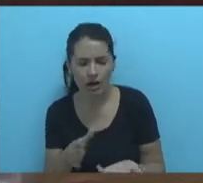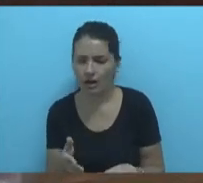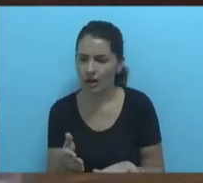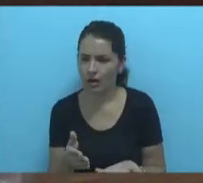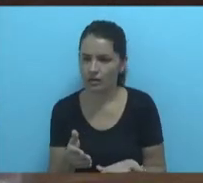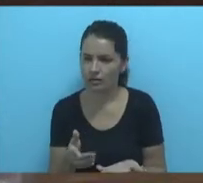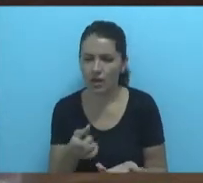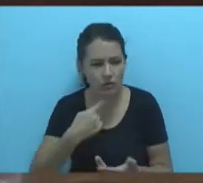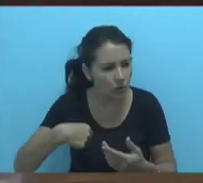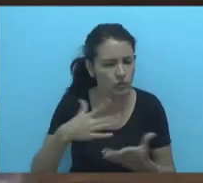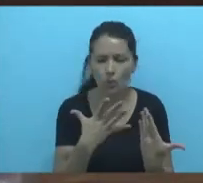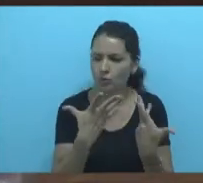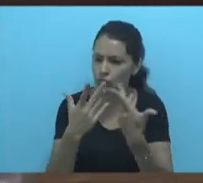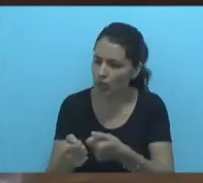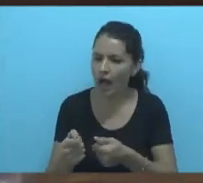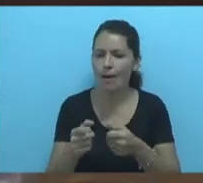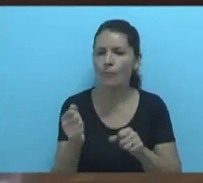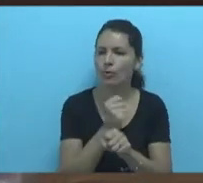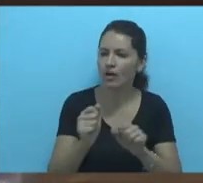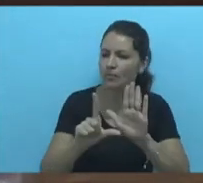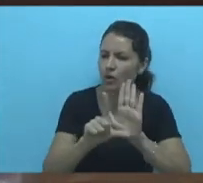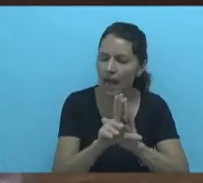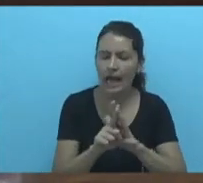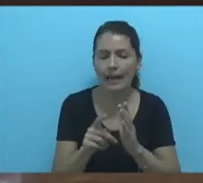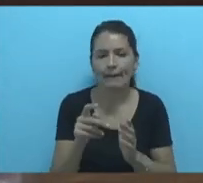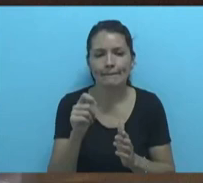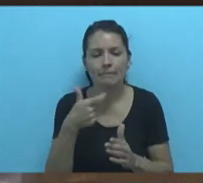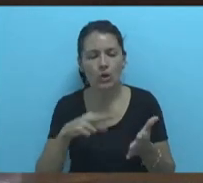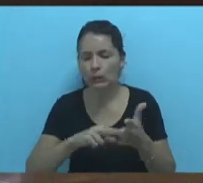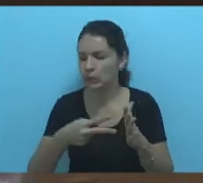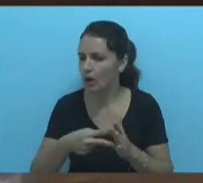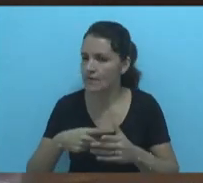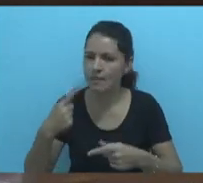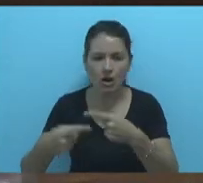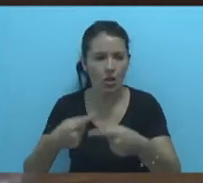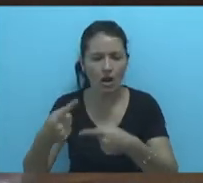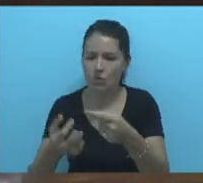y cada vez más graves. Ya no sé en qué va a terminar esto.